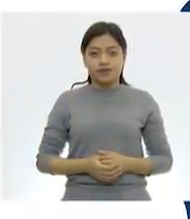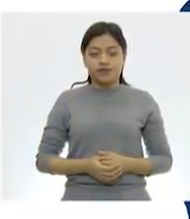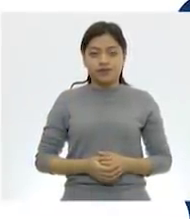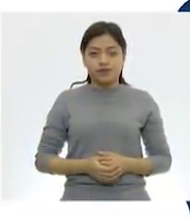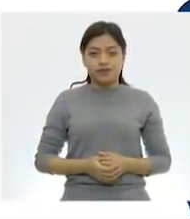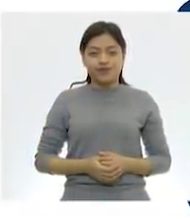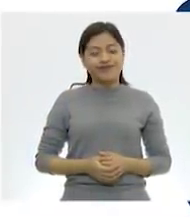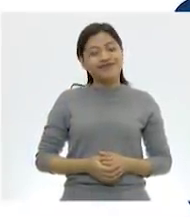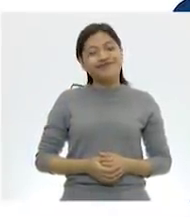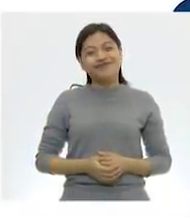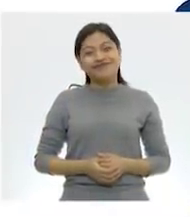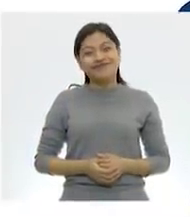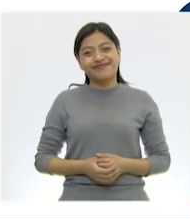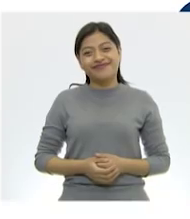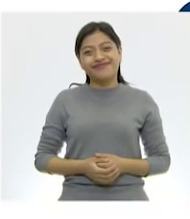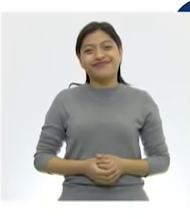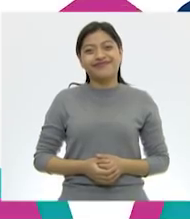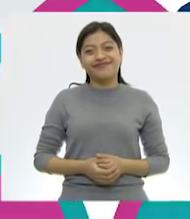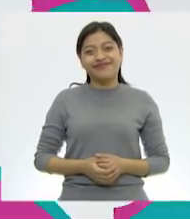aprendeencasa.sep.gov.mx.